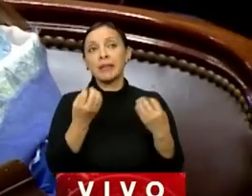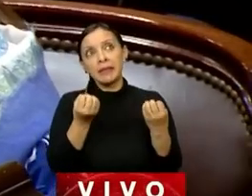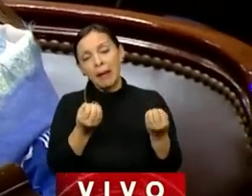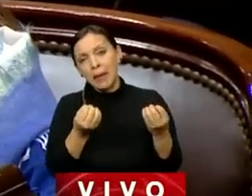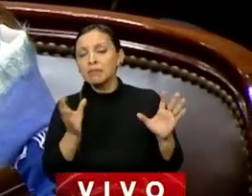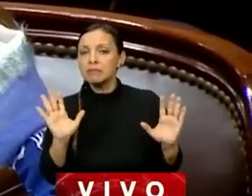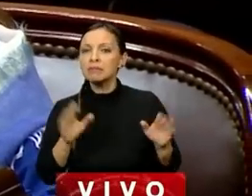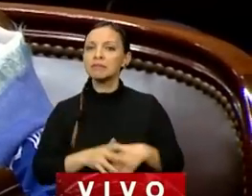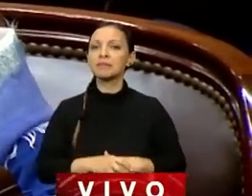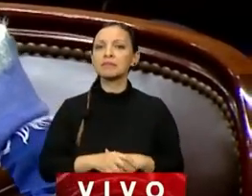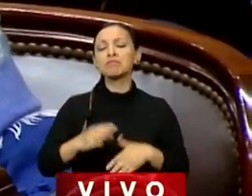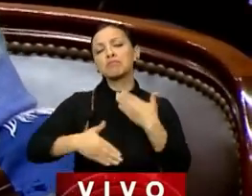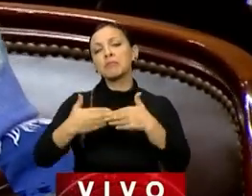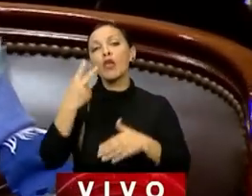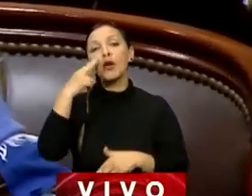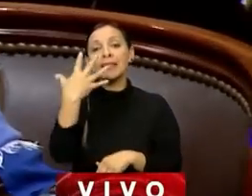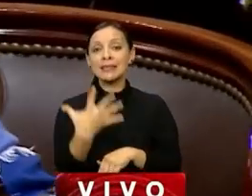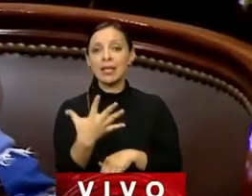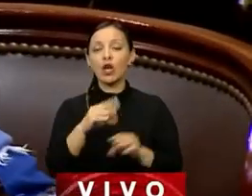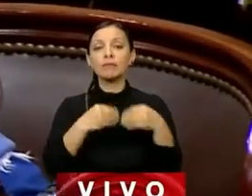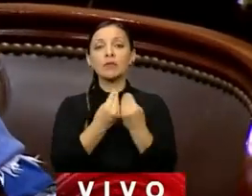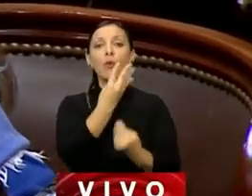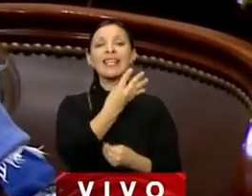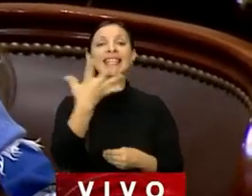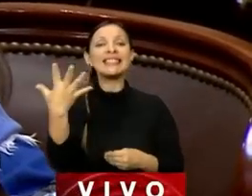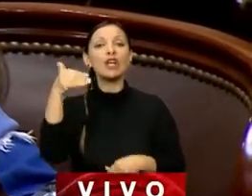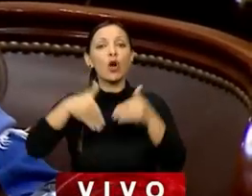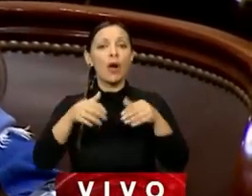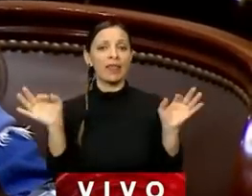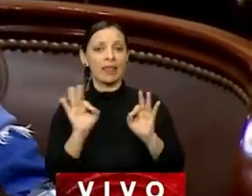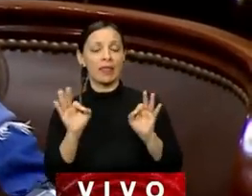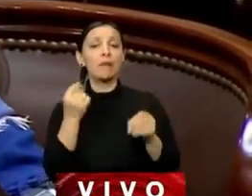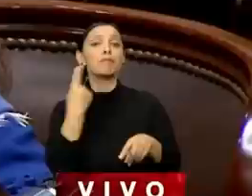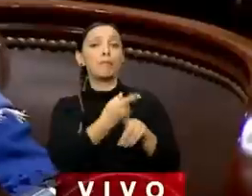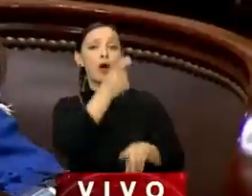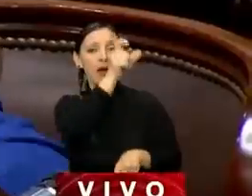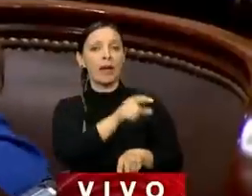bien. En el 2005 hubieron 45 abstenciones con Balestrini.